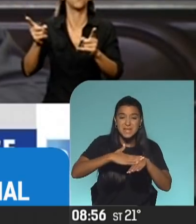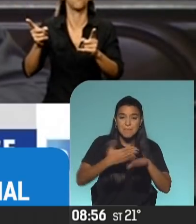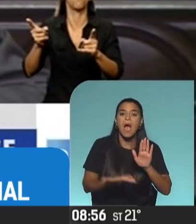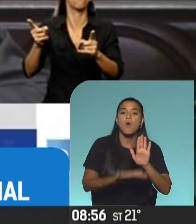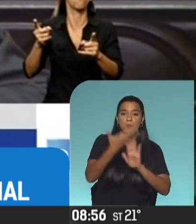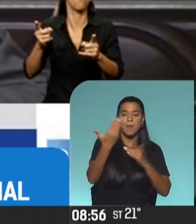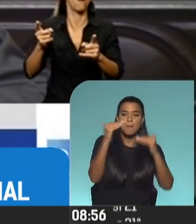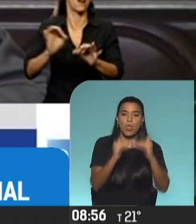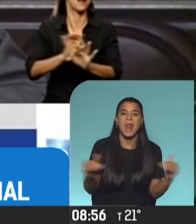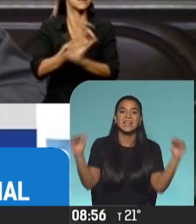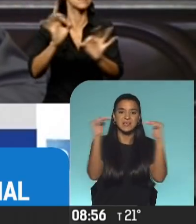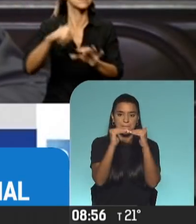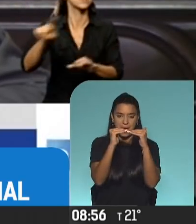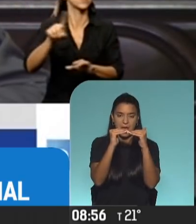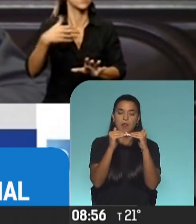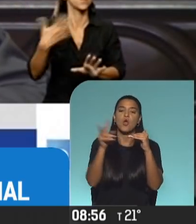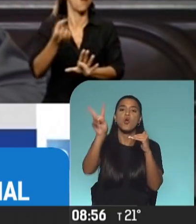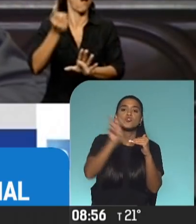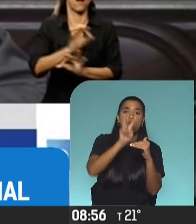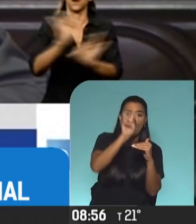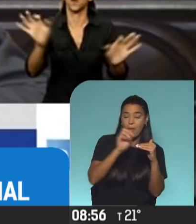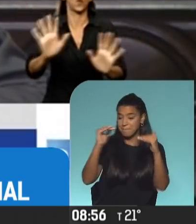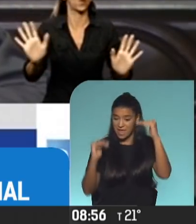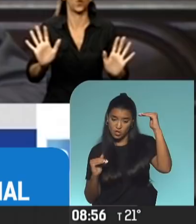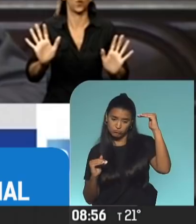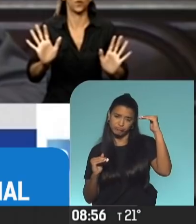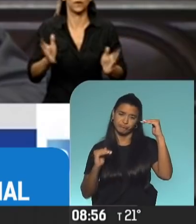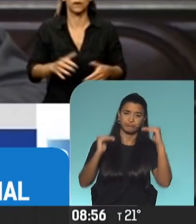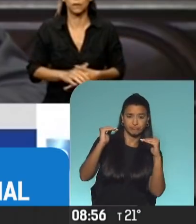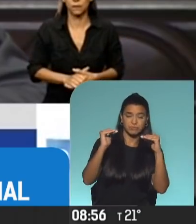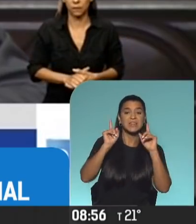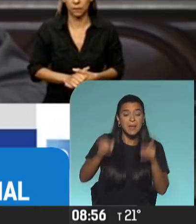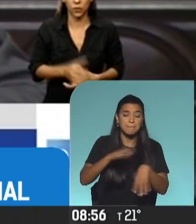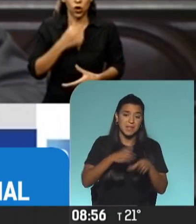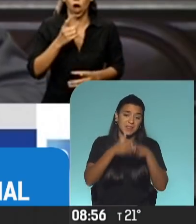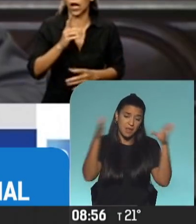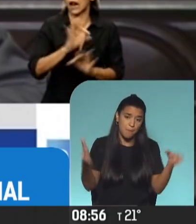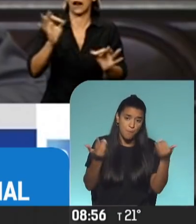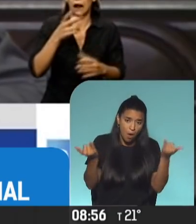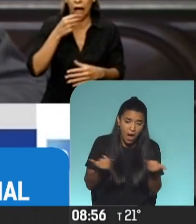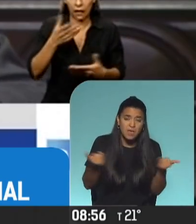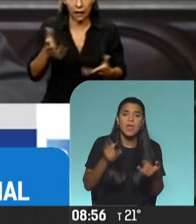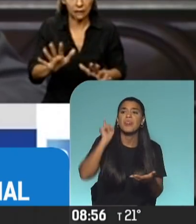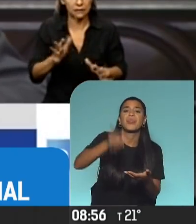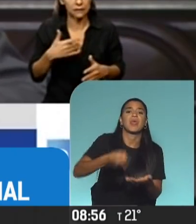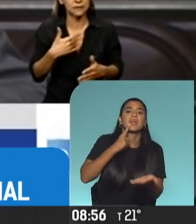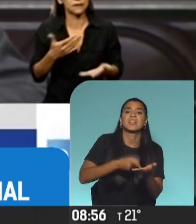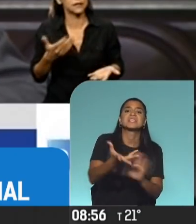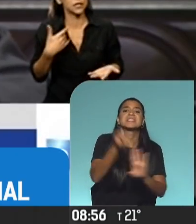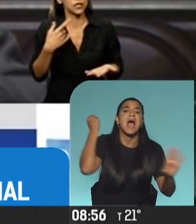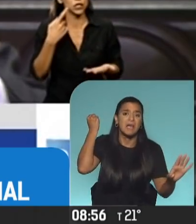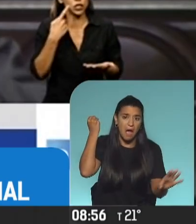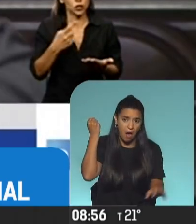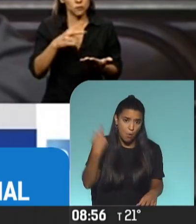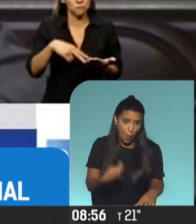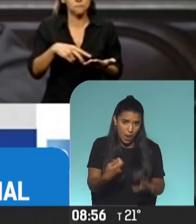poder equiparar un poco a los que más cobraban con los que menos cobraban. También hubieron tiempos históricos en donde por decreto les han sacado a